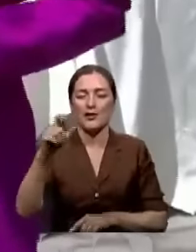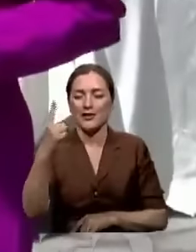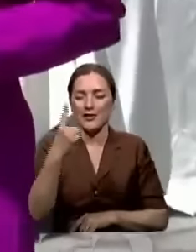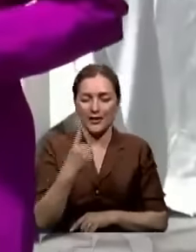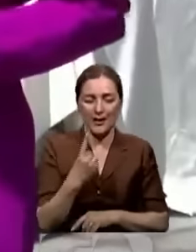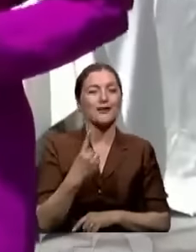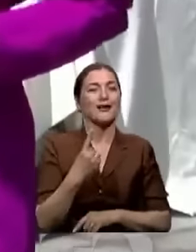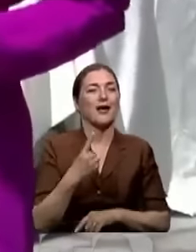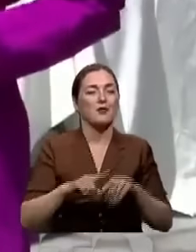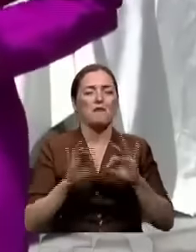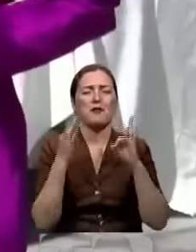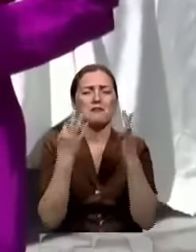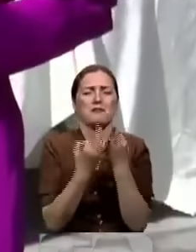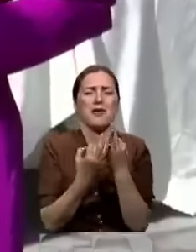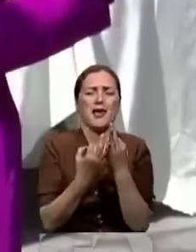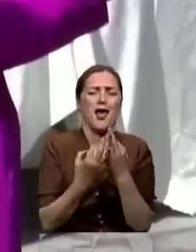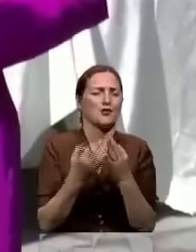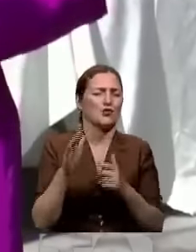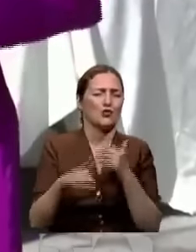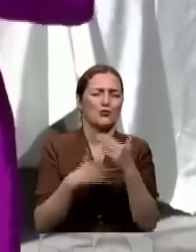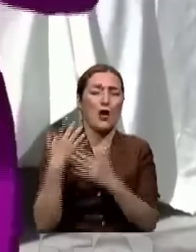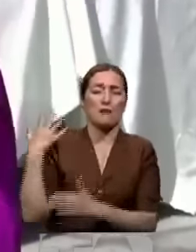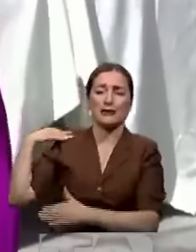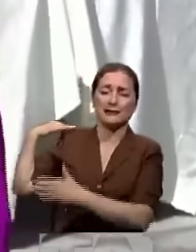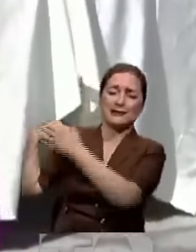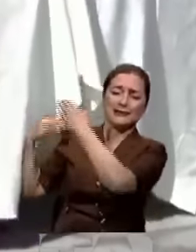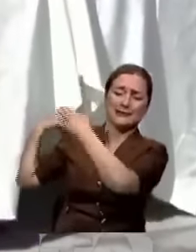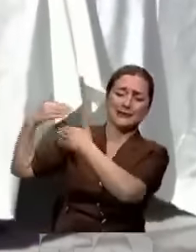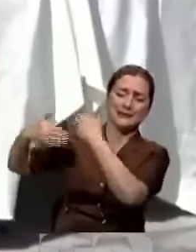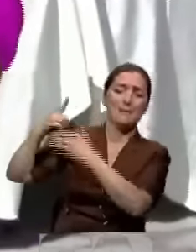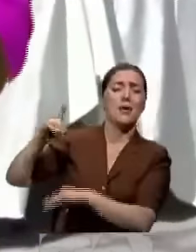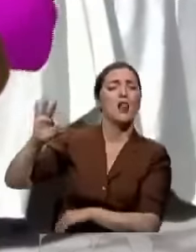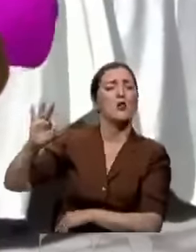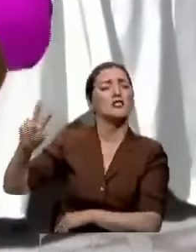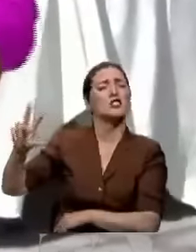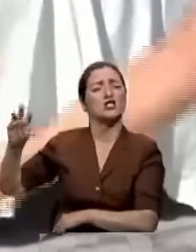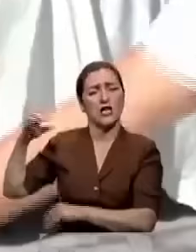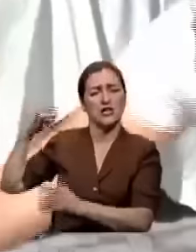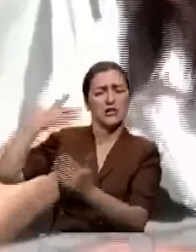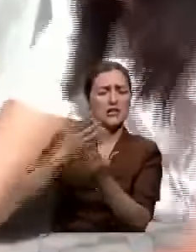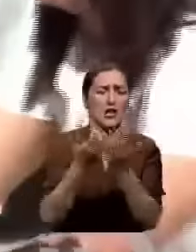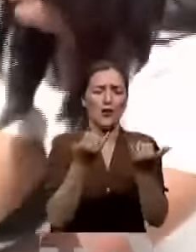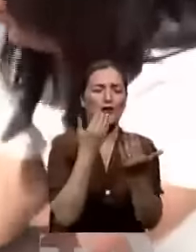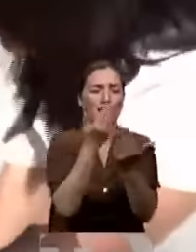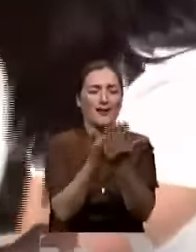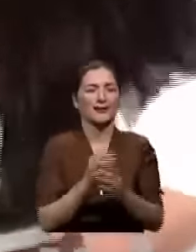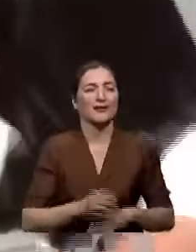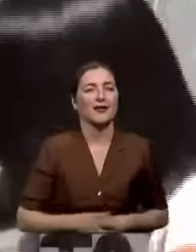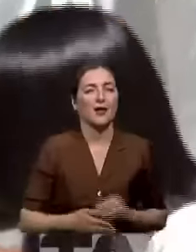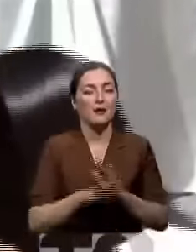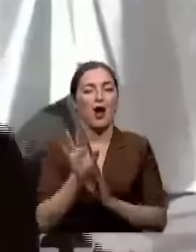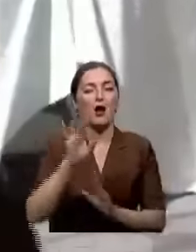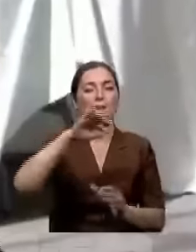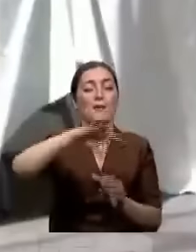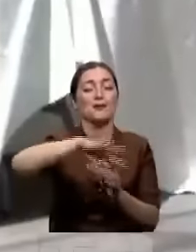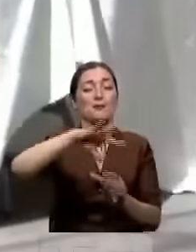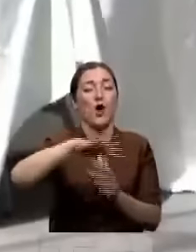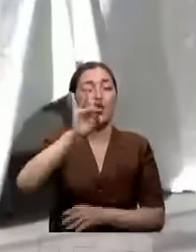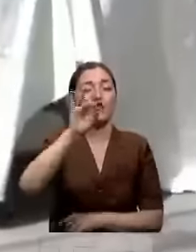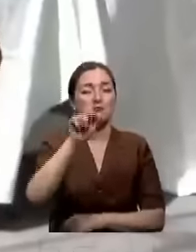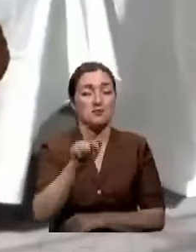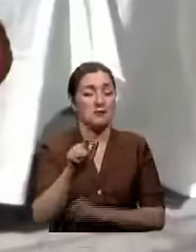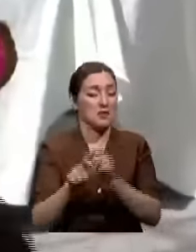por seguir en nuestra tradición desde 1930. Muchísimas gracias y queremos agradecerles mucho. Más de 8.000 personas participaron en